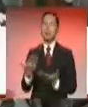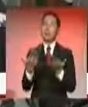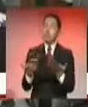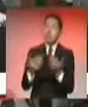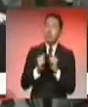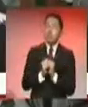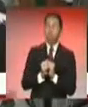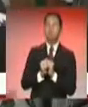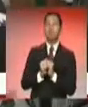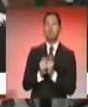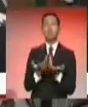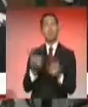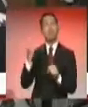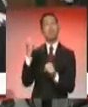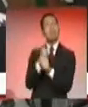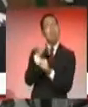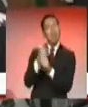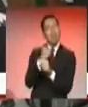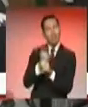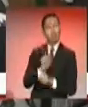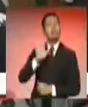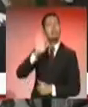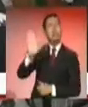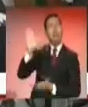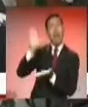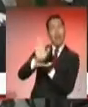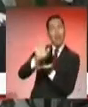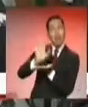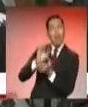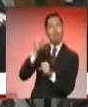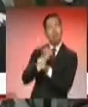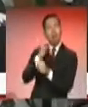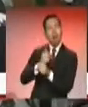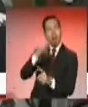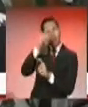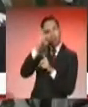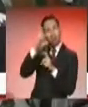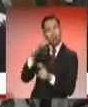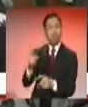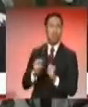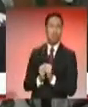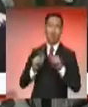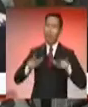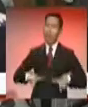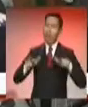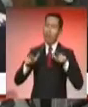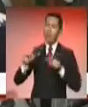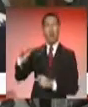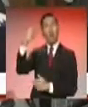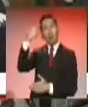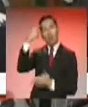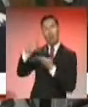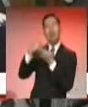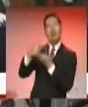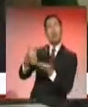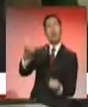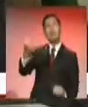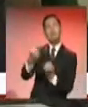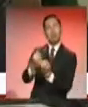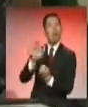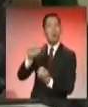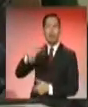en homenaje al trabajo que ellos vienen haciendo, mantenga su palabra de ratificarles en sus respectivos